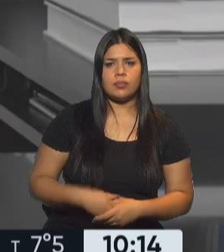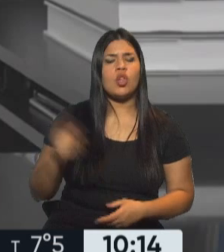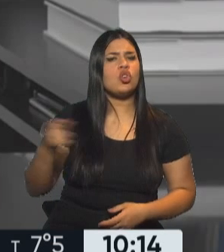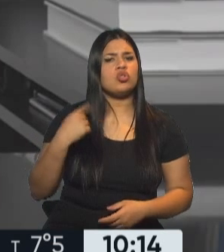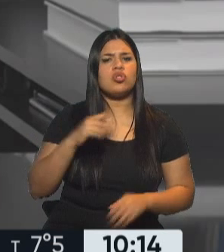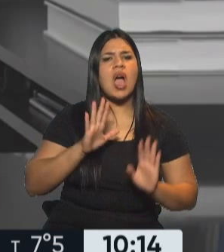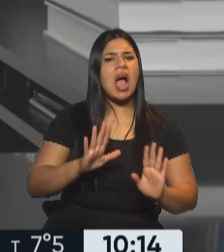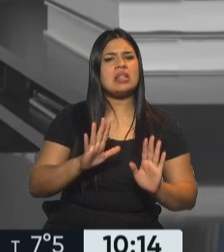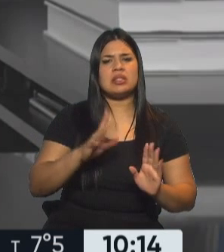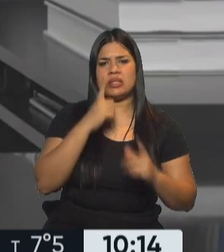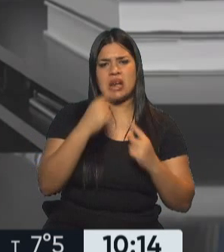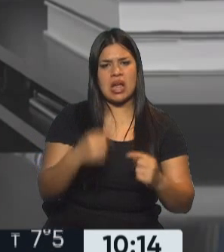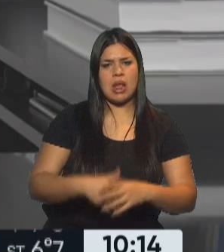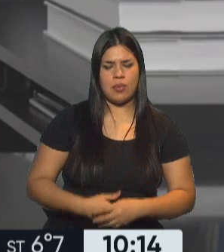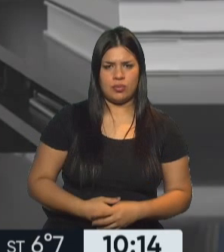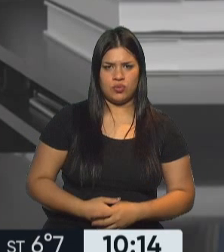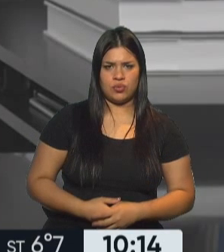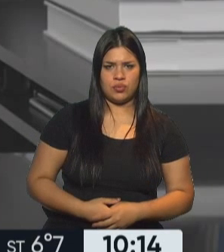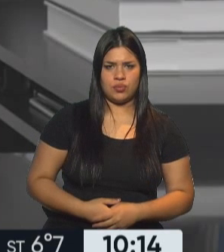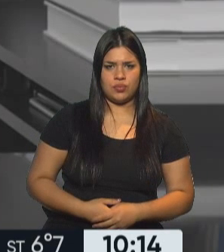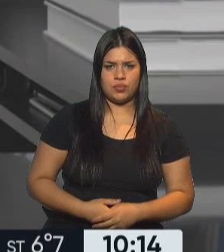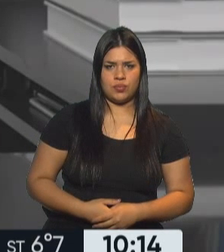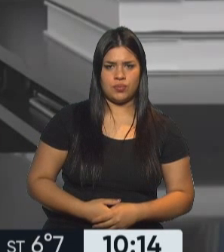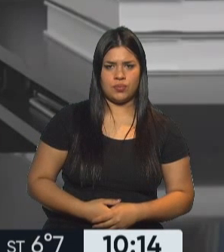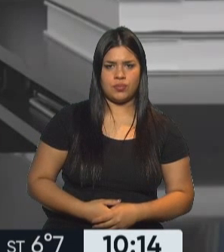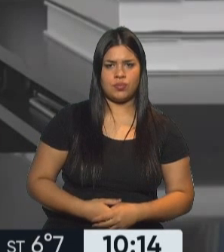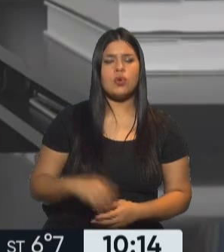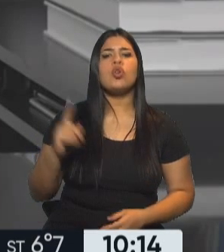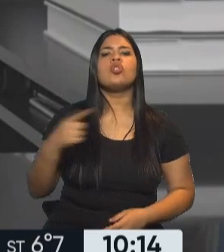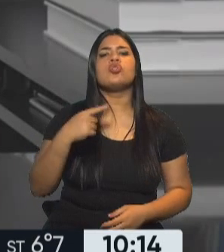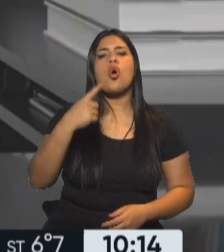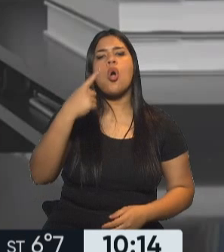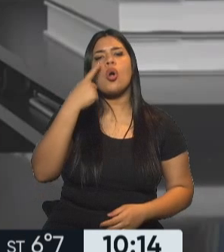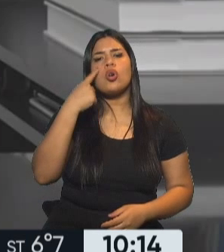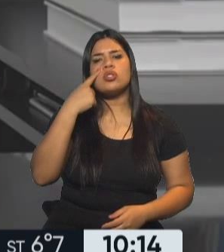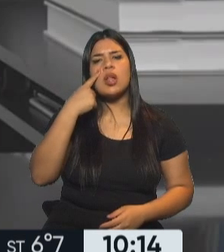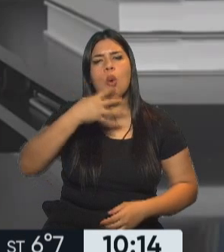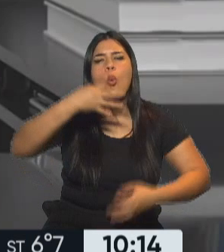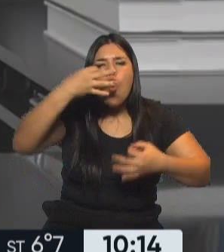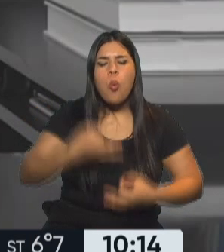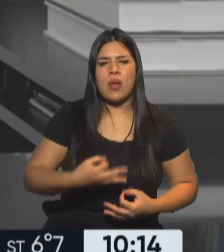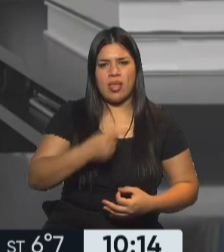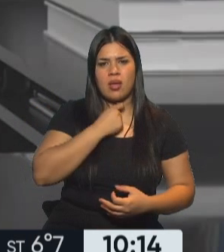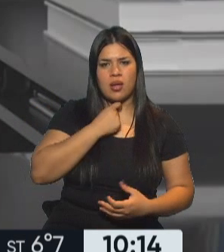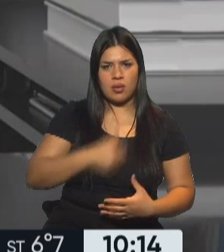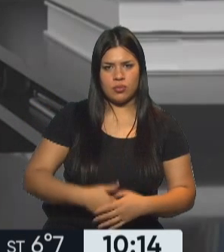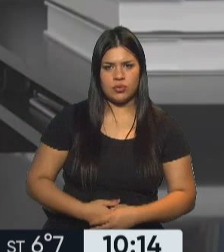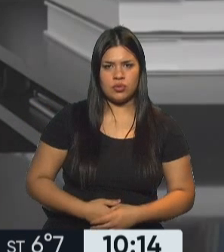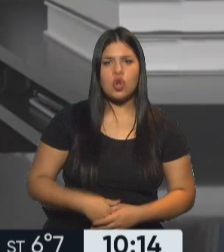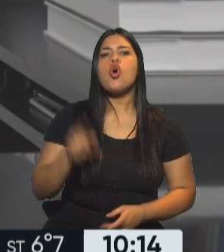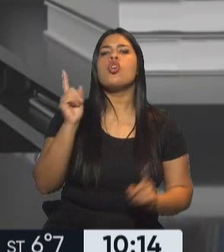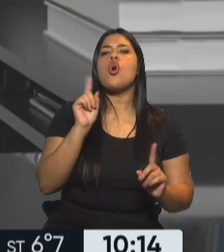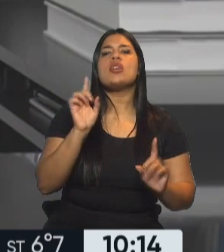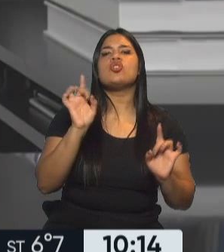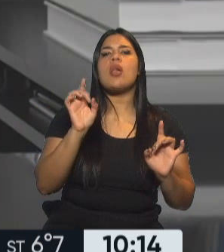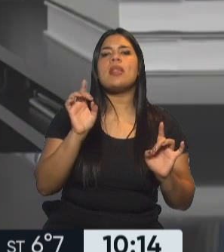mandato, ese es nuestro reclamo, lograr conocer toda la verdad, no solo fragmentos, y